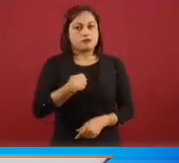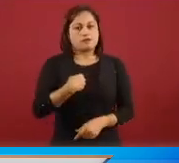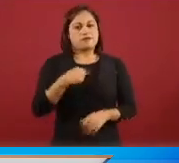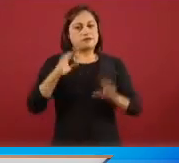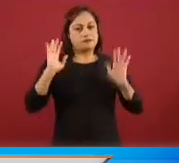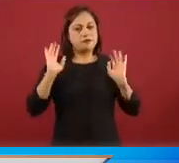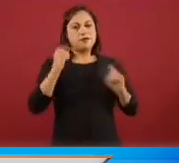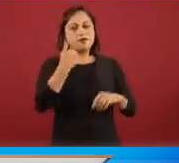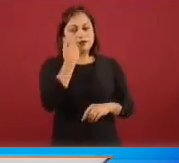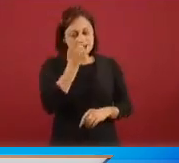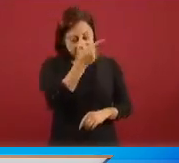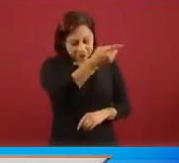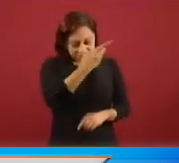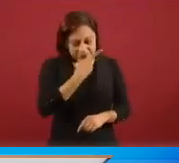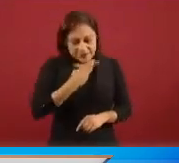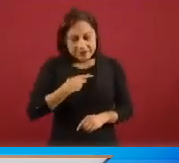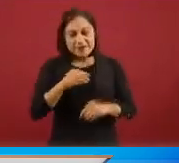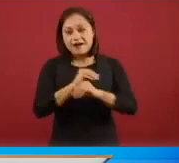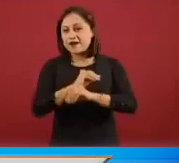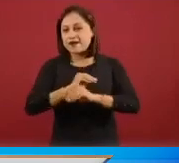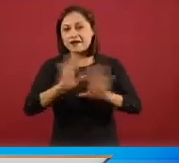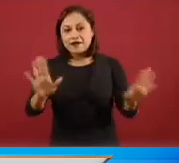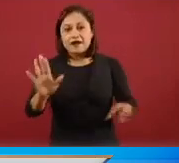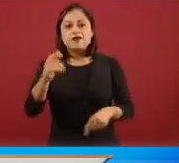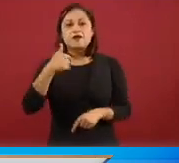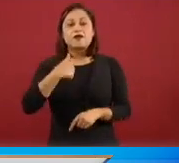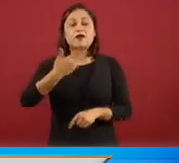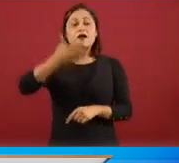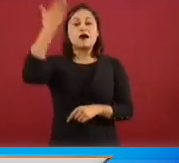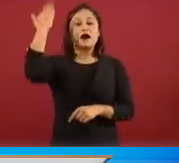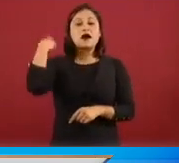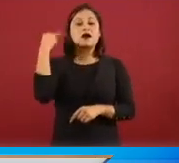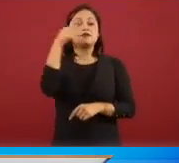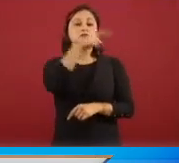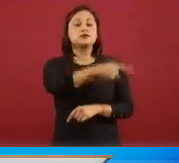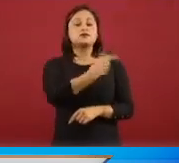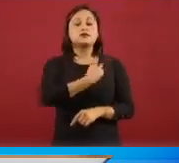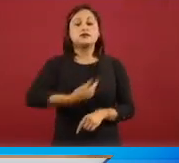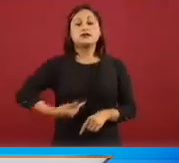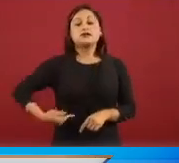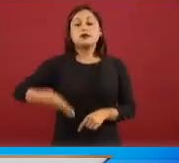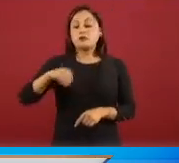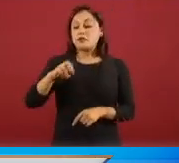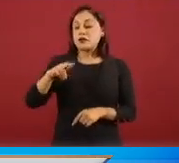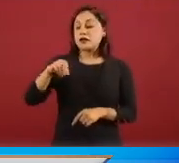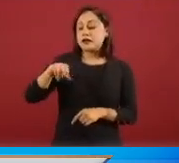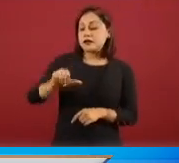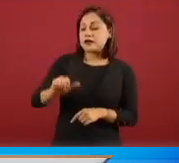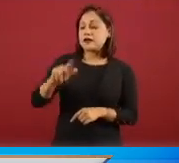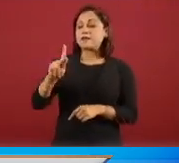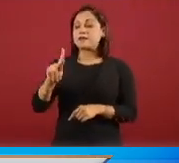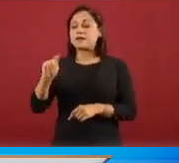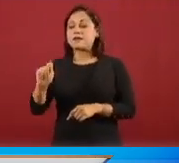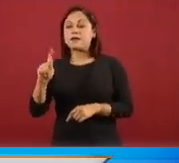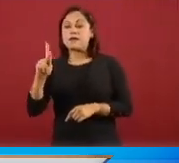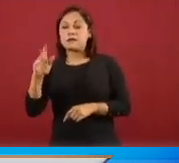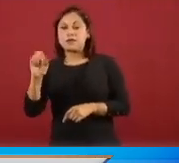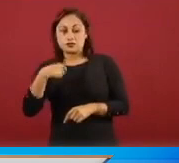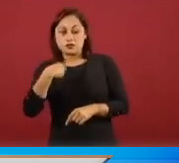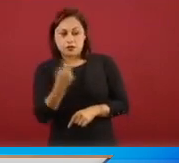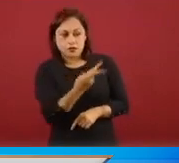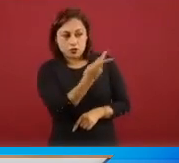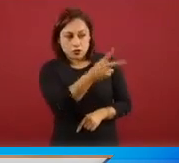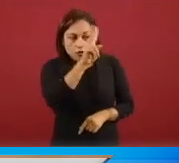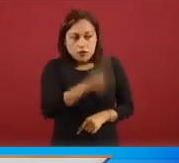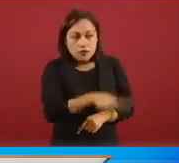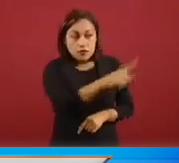situación que reprueba a pesar de que es evidente la manera parcial y falta de respeto en las intervenciones que realiza en la conferencia hay evidencia de